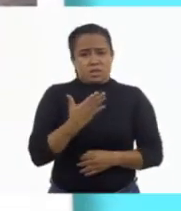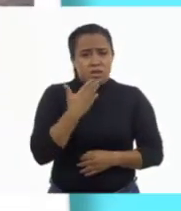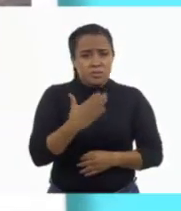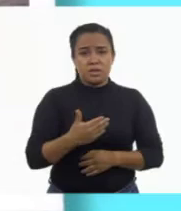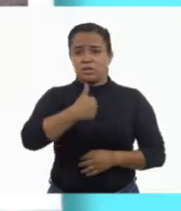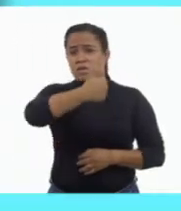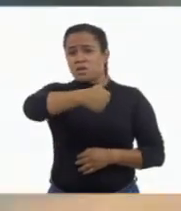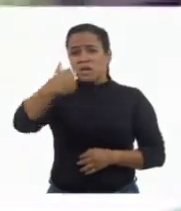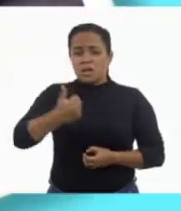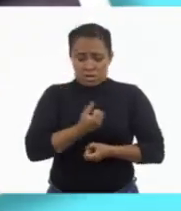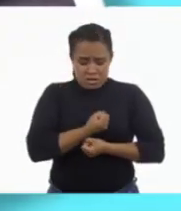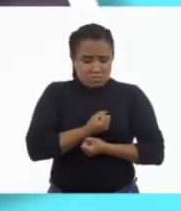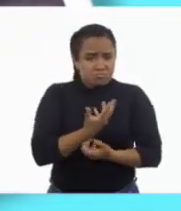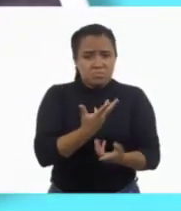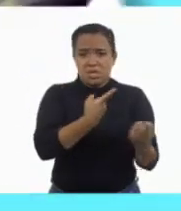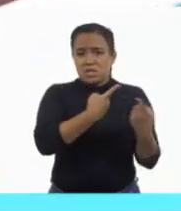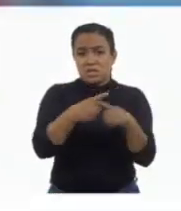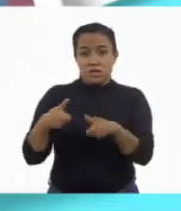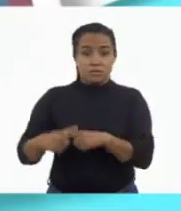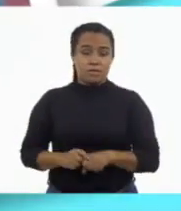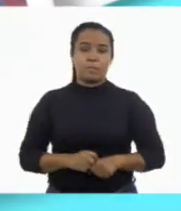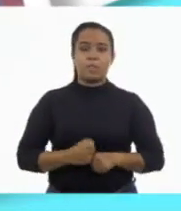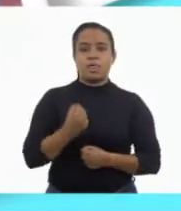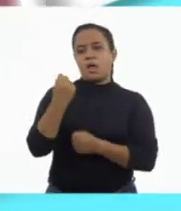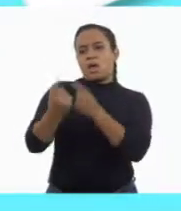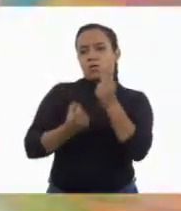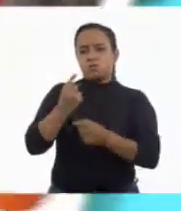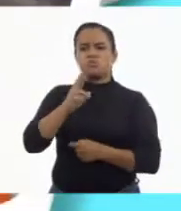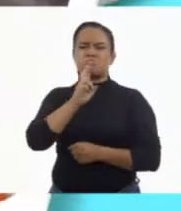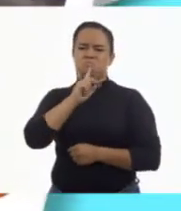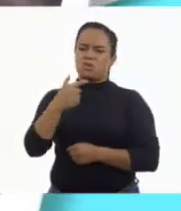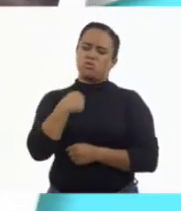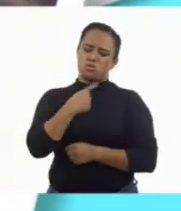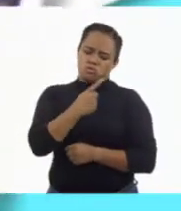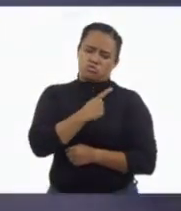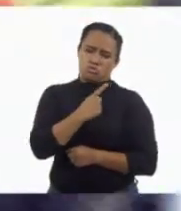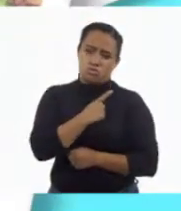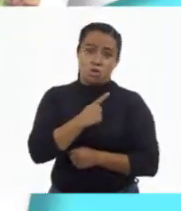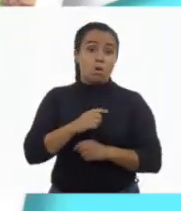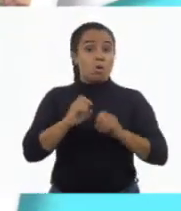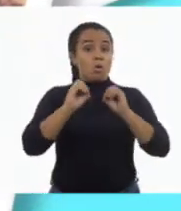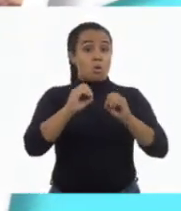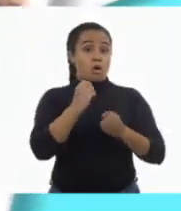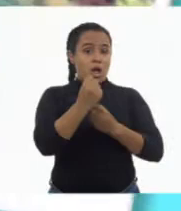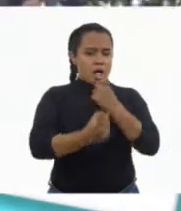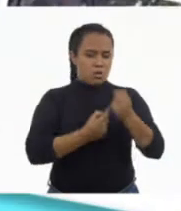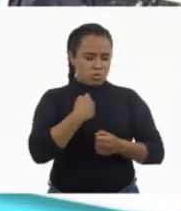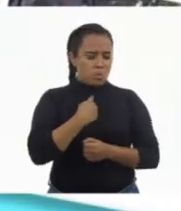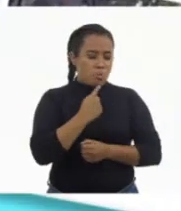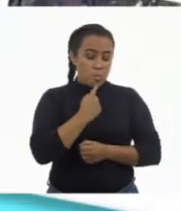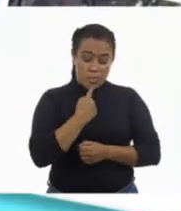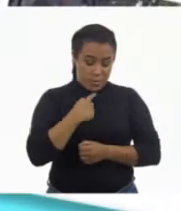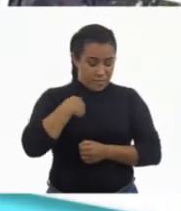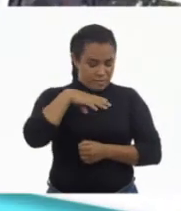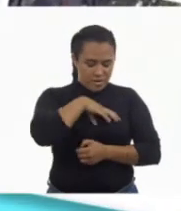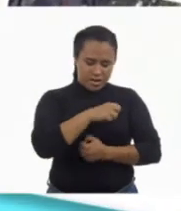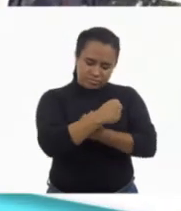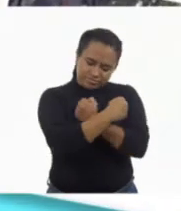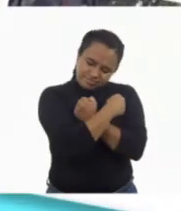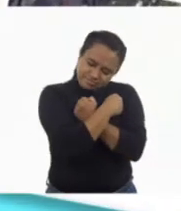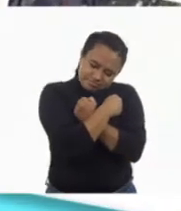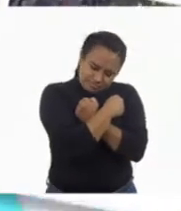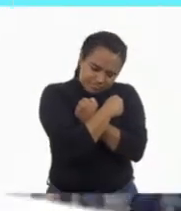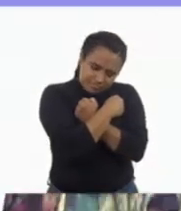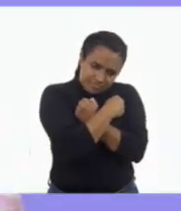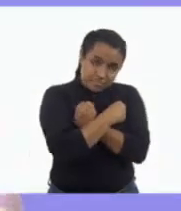formas de mostrar lo que sentimos. Hay quienes les gusta estar solos cuando están tristes, o quienes abrazan su peluche favorito cuando tienen